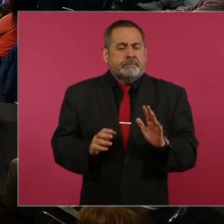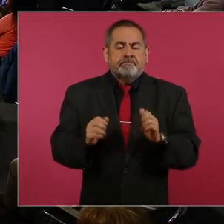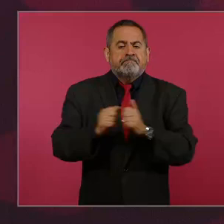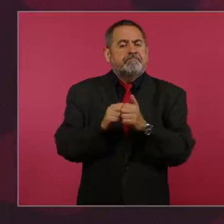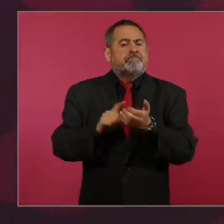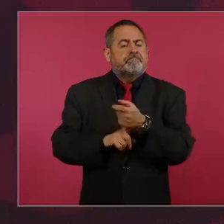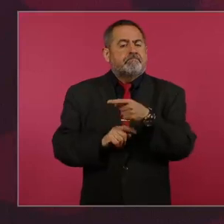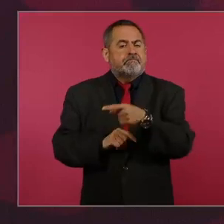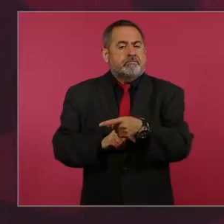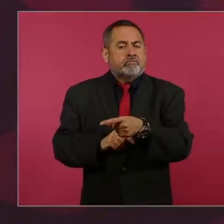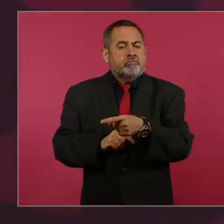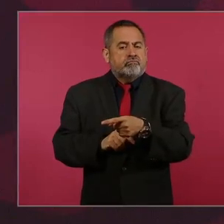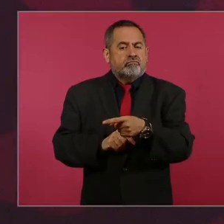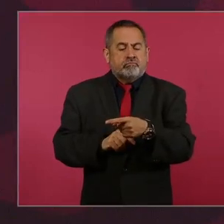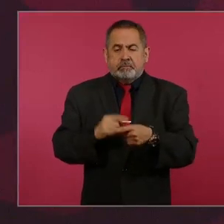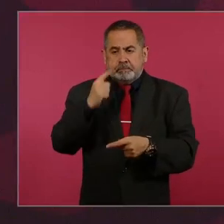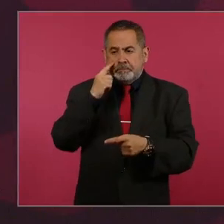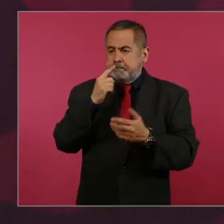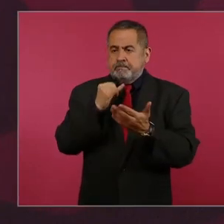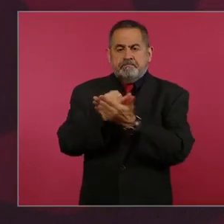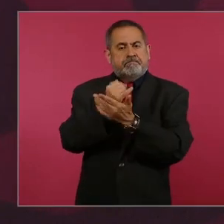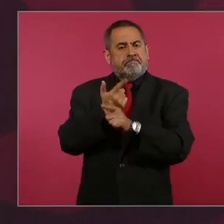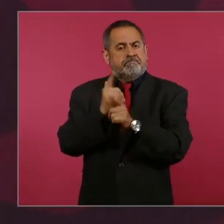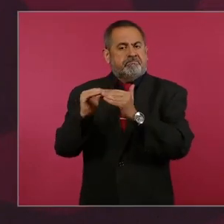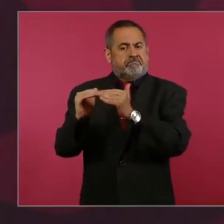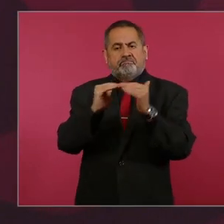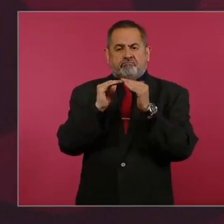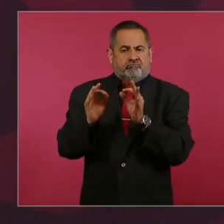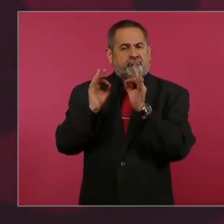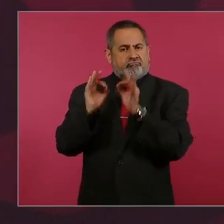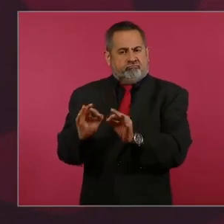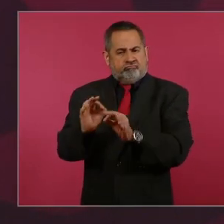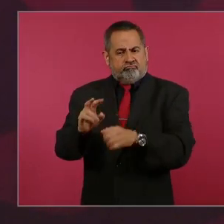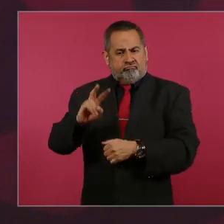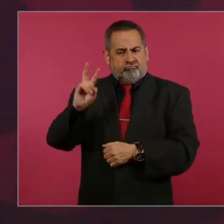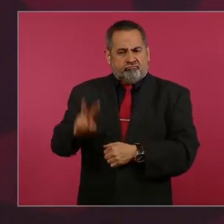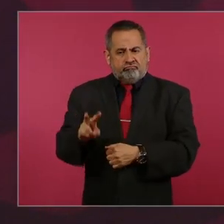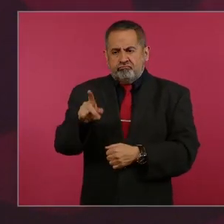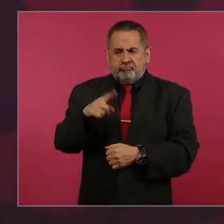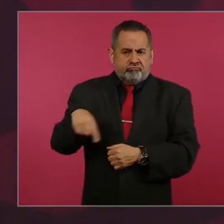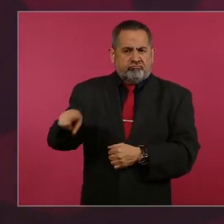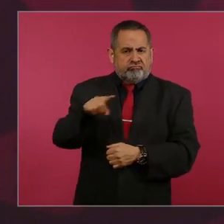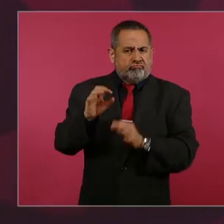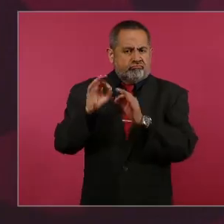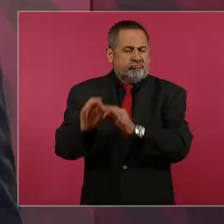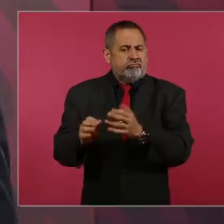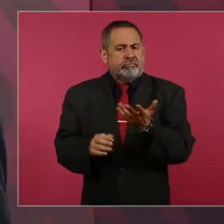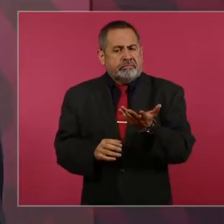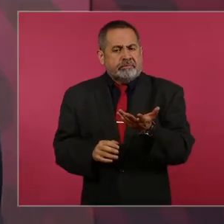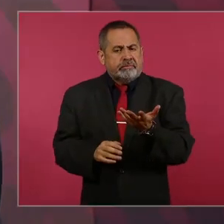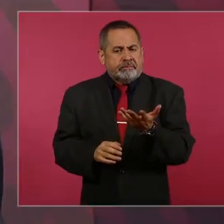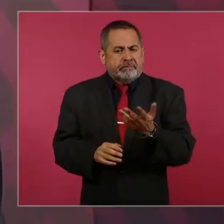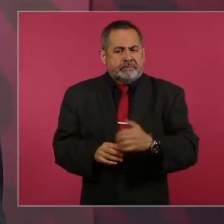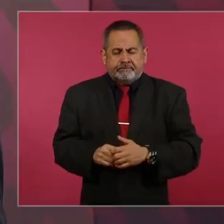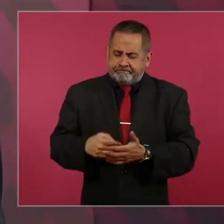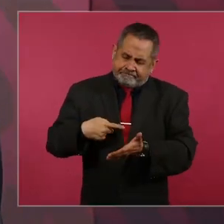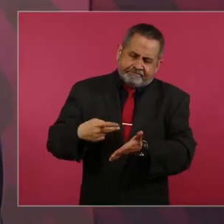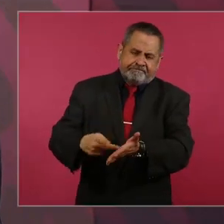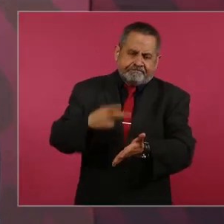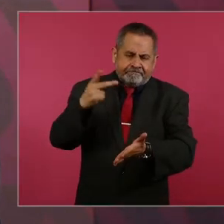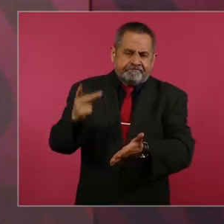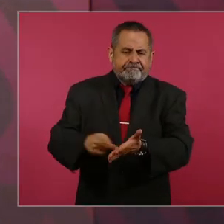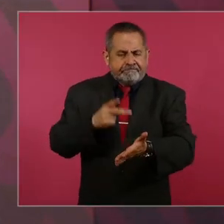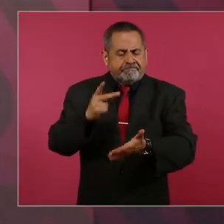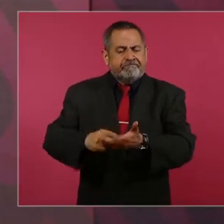democracia auténtica, verdadera, porque, aunque lo repito y lo repito,